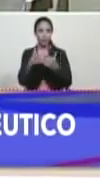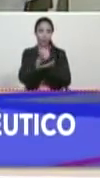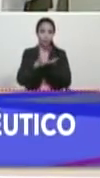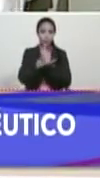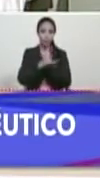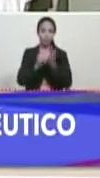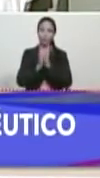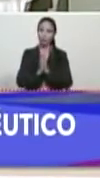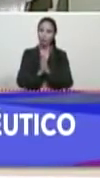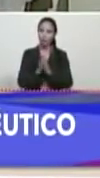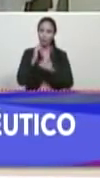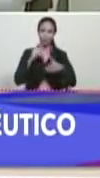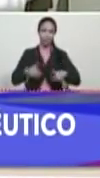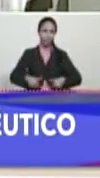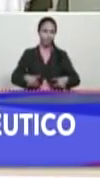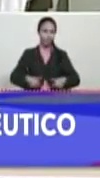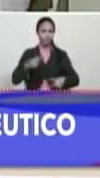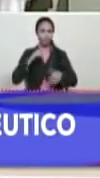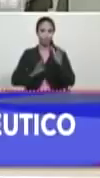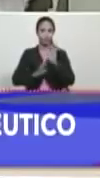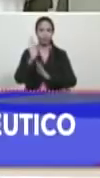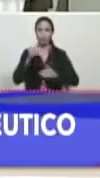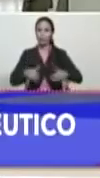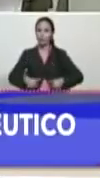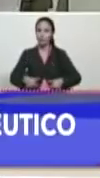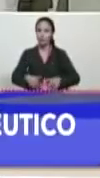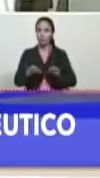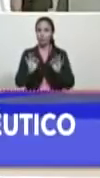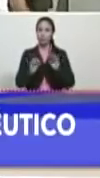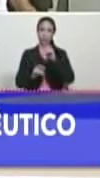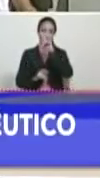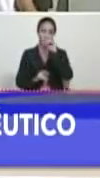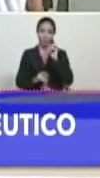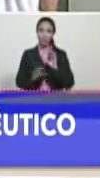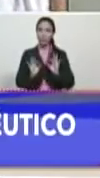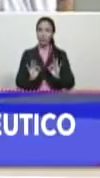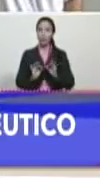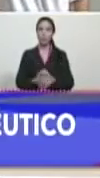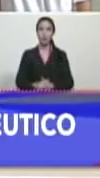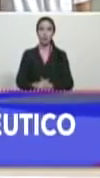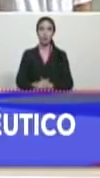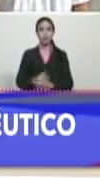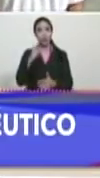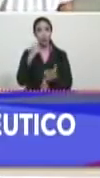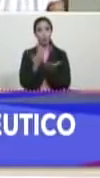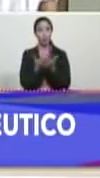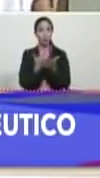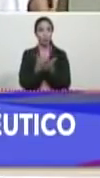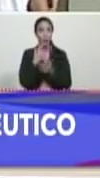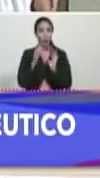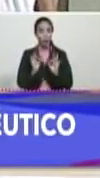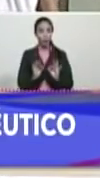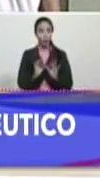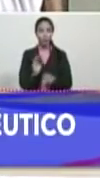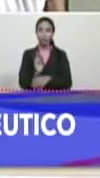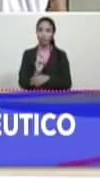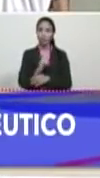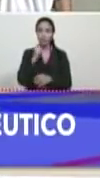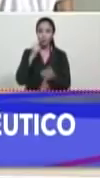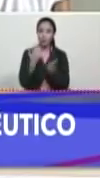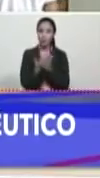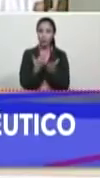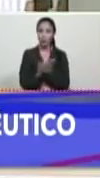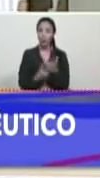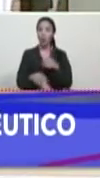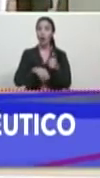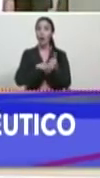hacer un esfuerzo extraordinario, especial. Yo quiero ver resultados pronto, vicepresidente